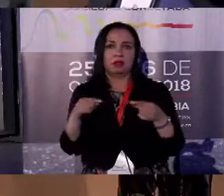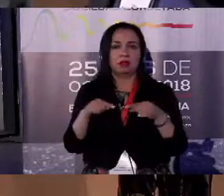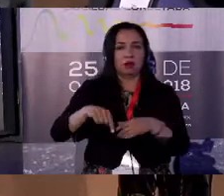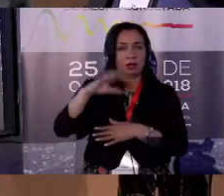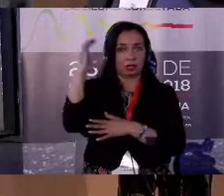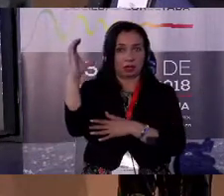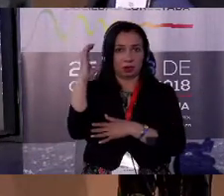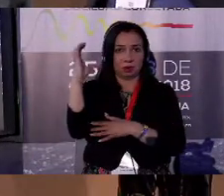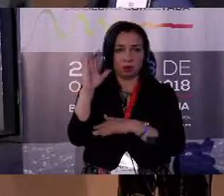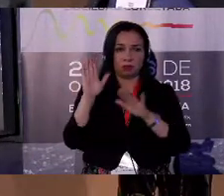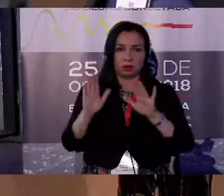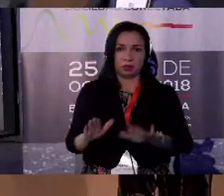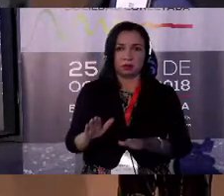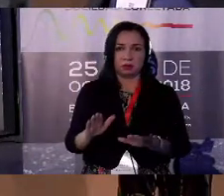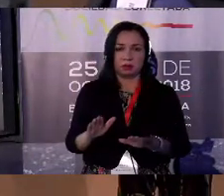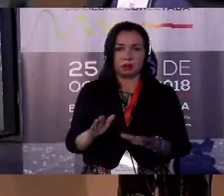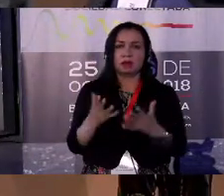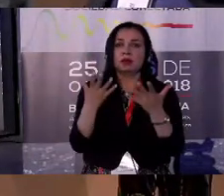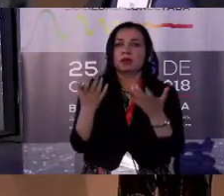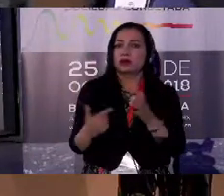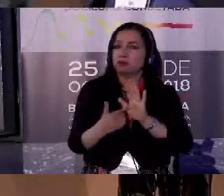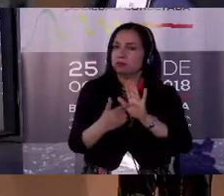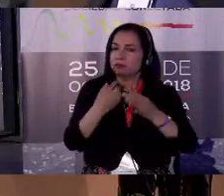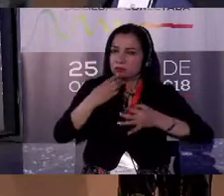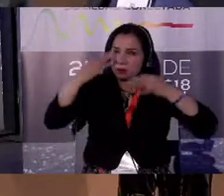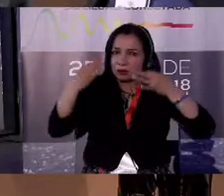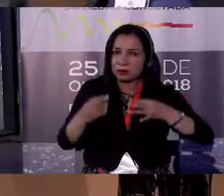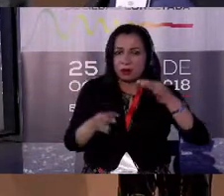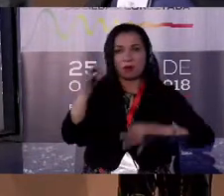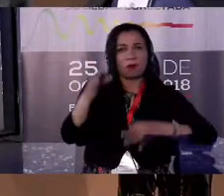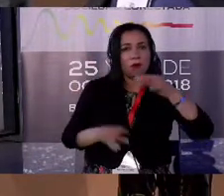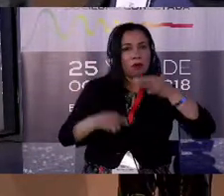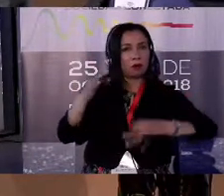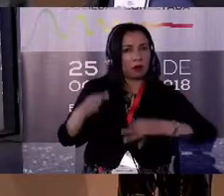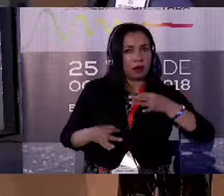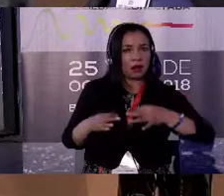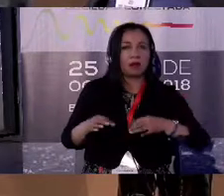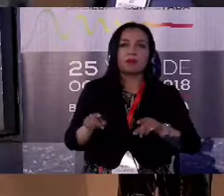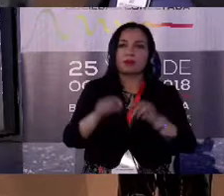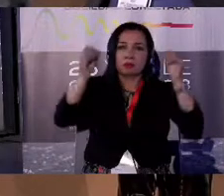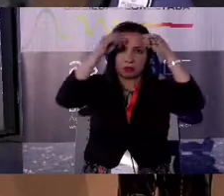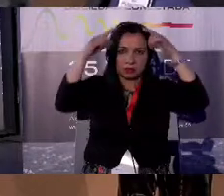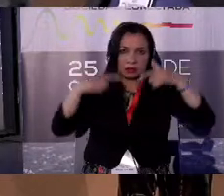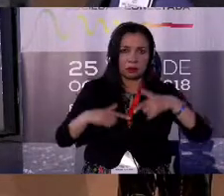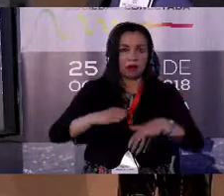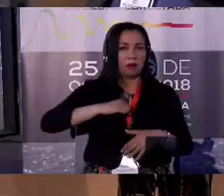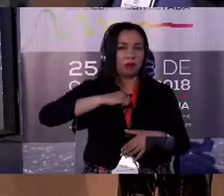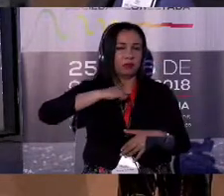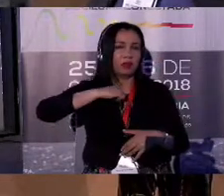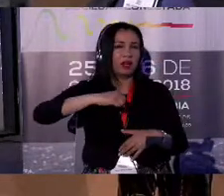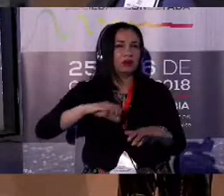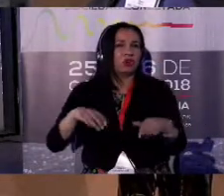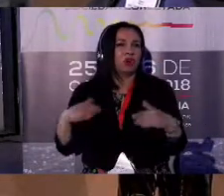reafirme la certidumbre jurídica, se reafirme el Estado de Derecho. Y también lo que le planteamos a otros gobiernos de la